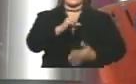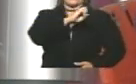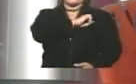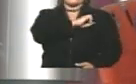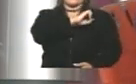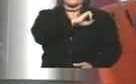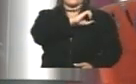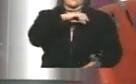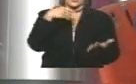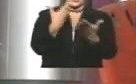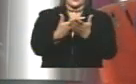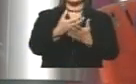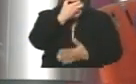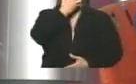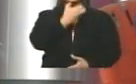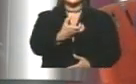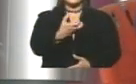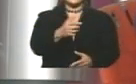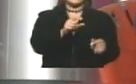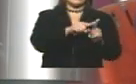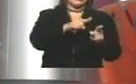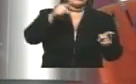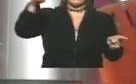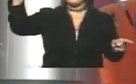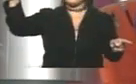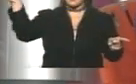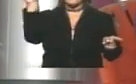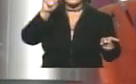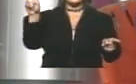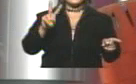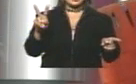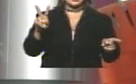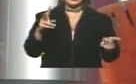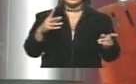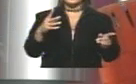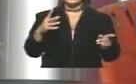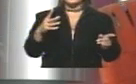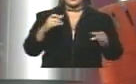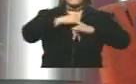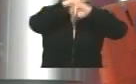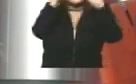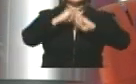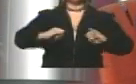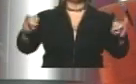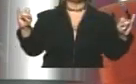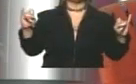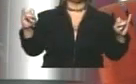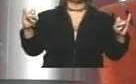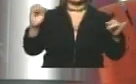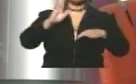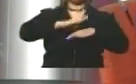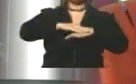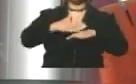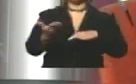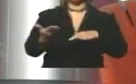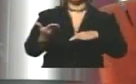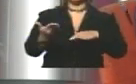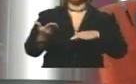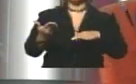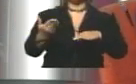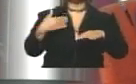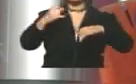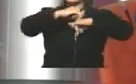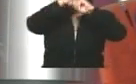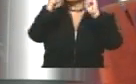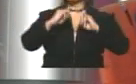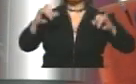diciembre. Así como, es. Como dice Hernán Marín, a veces él dice, Venezuela a pesar de todo es feliz, porque siempre hay un espacio para la